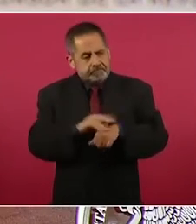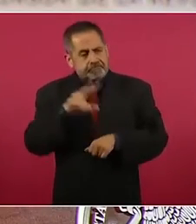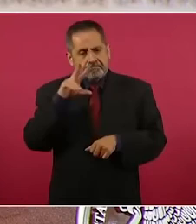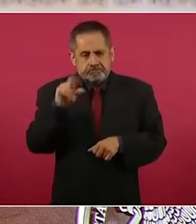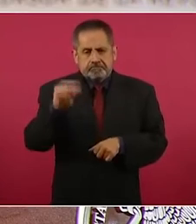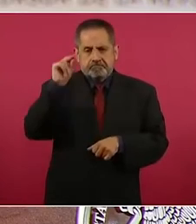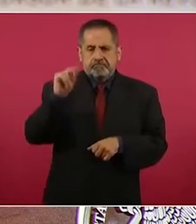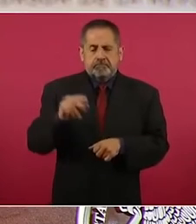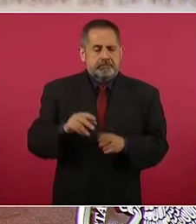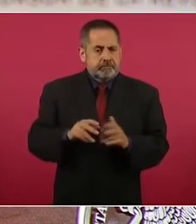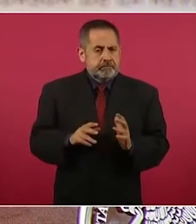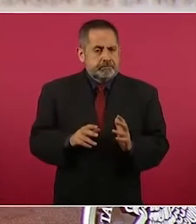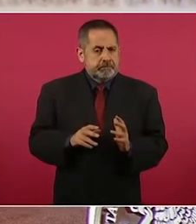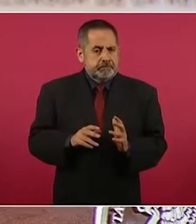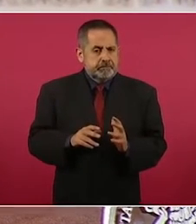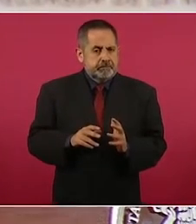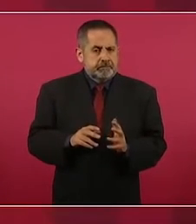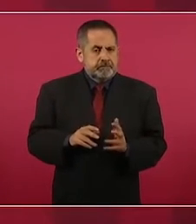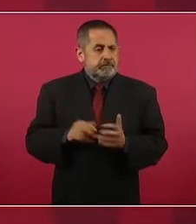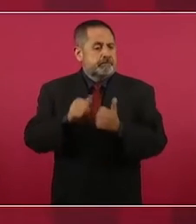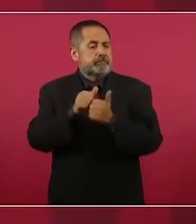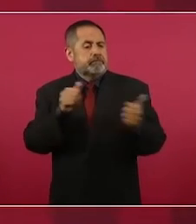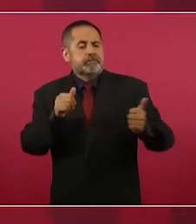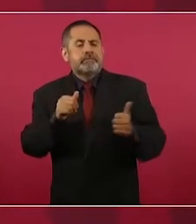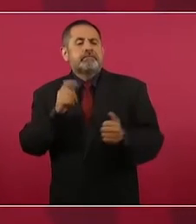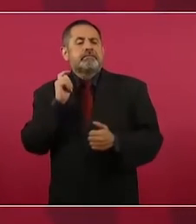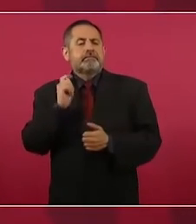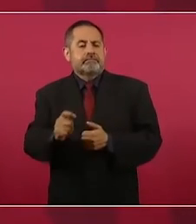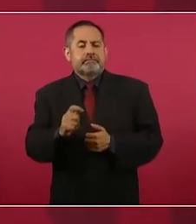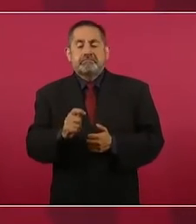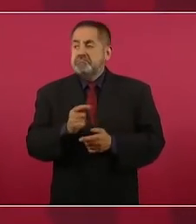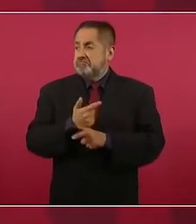La autonomía no es